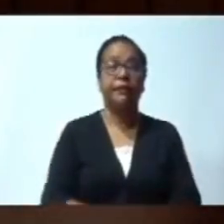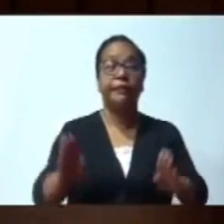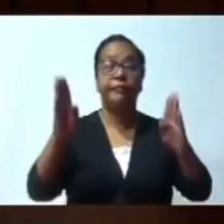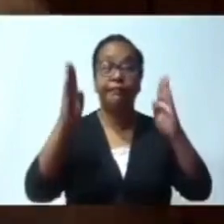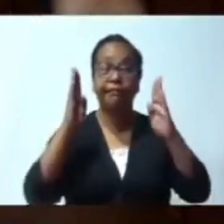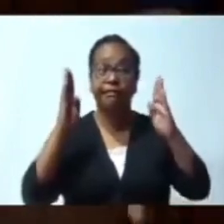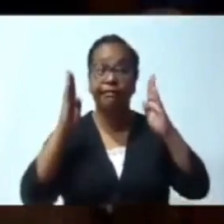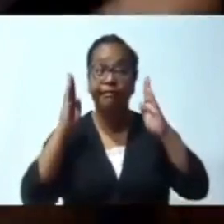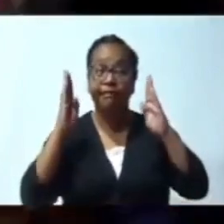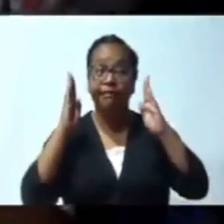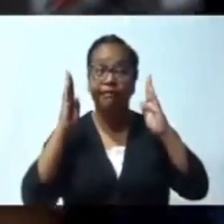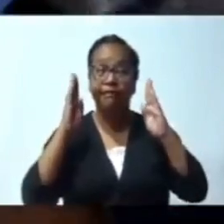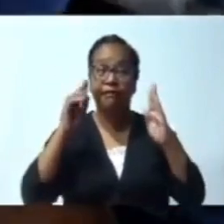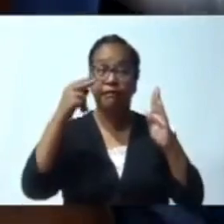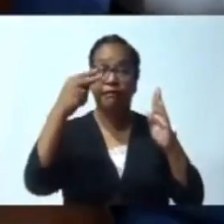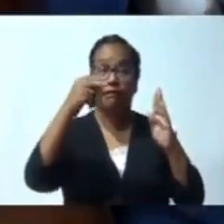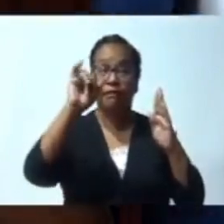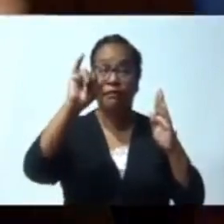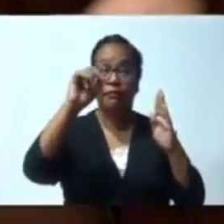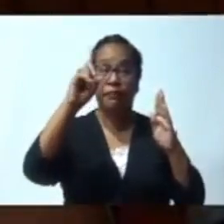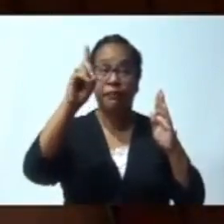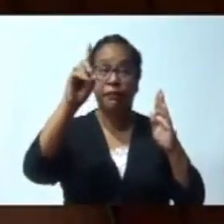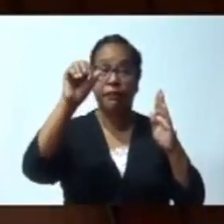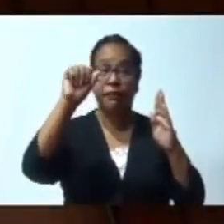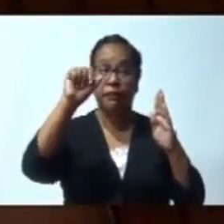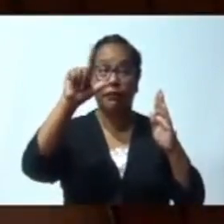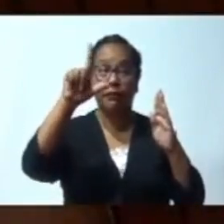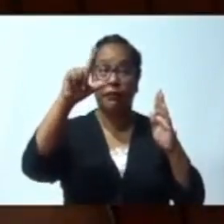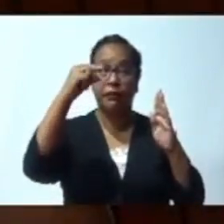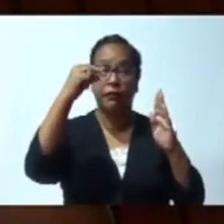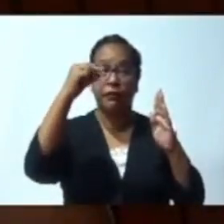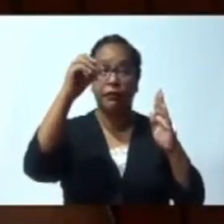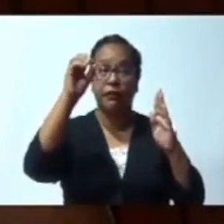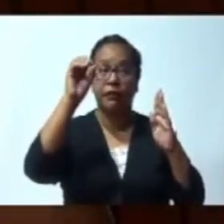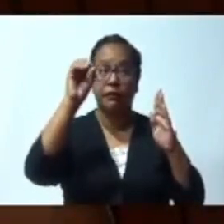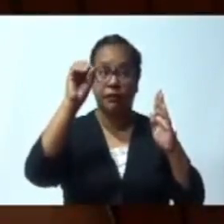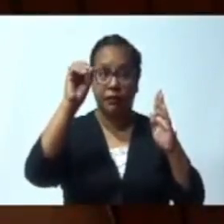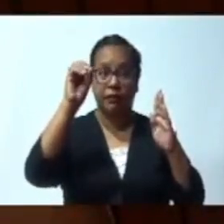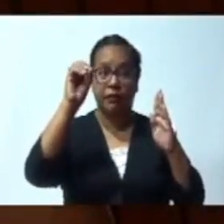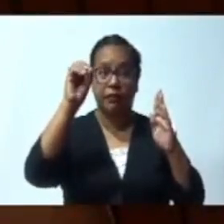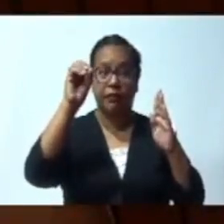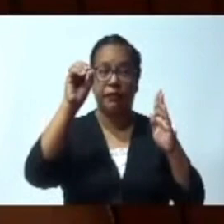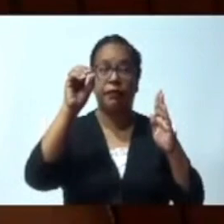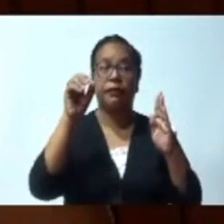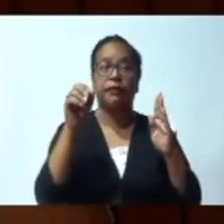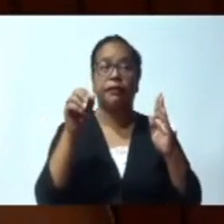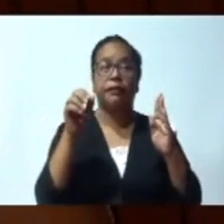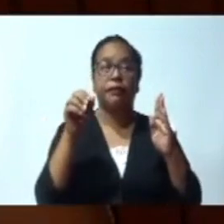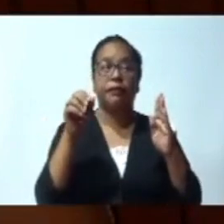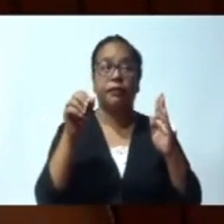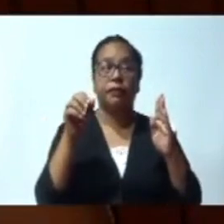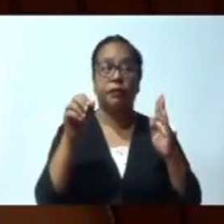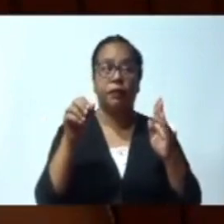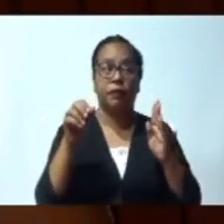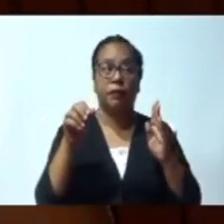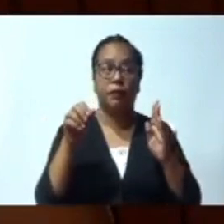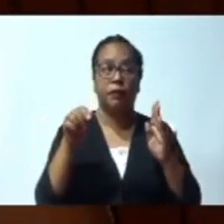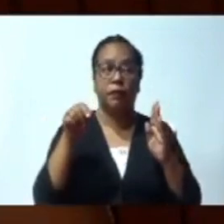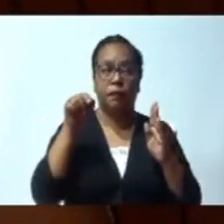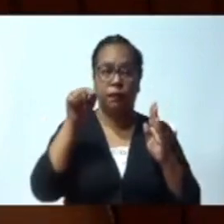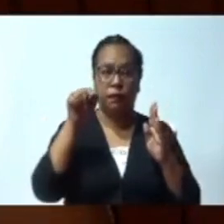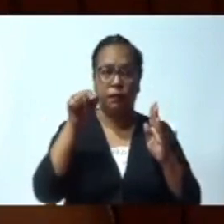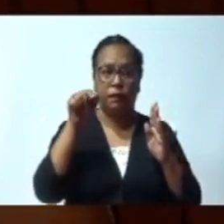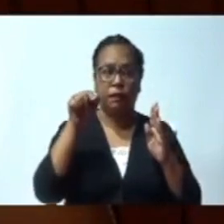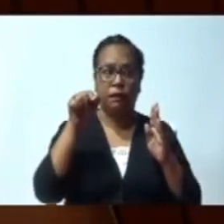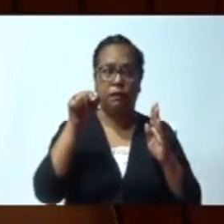Camacho. Va a hablar, soy Odalisa Santos de la Cruz, Gramaso, Padre de las Casas,